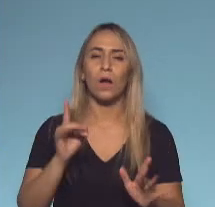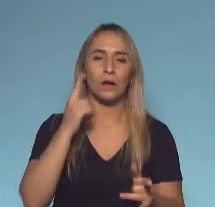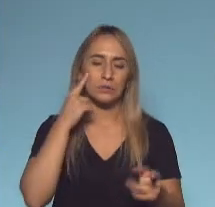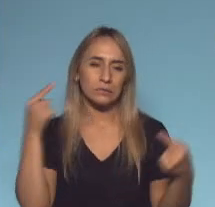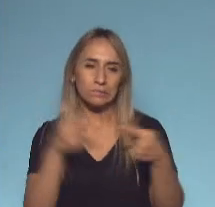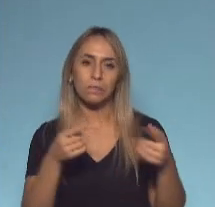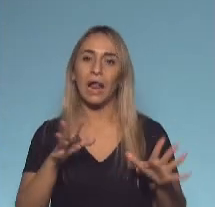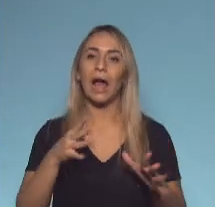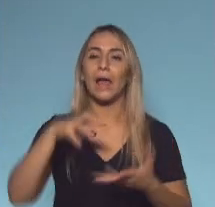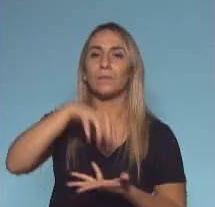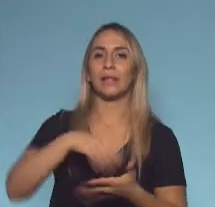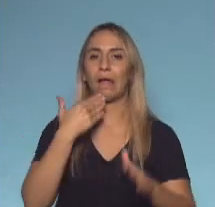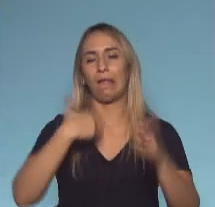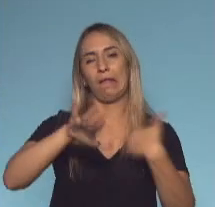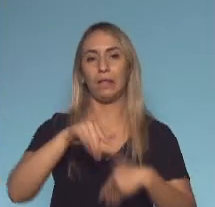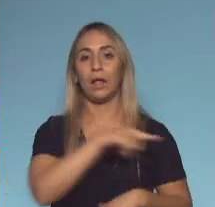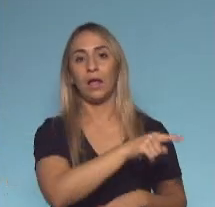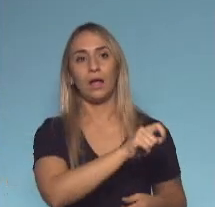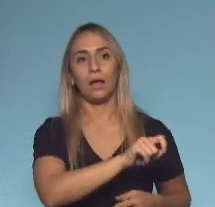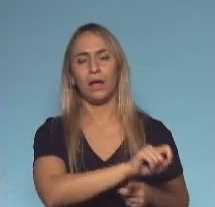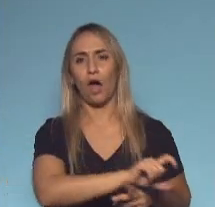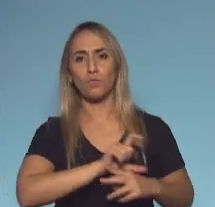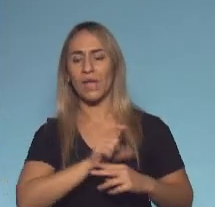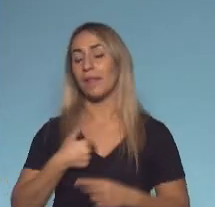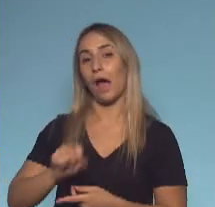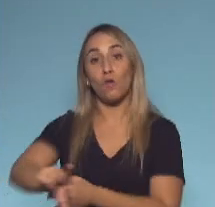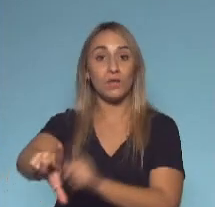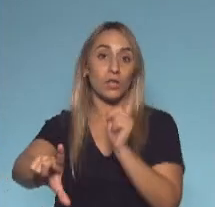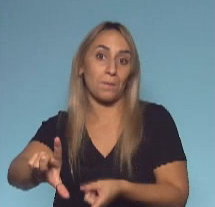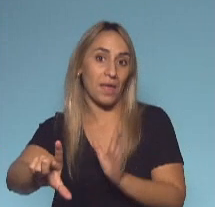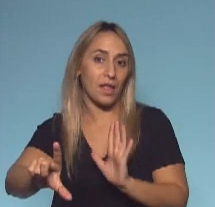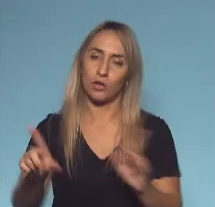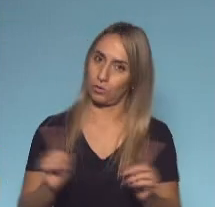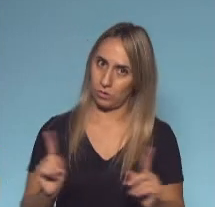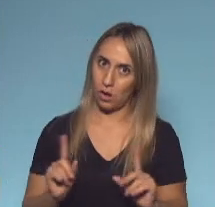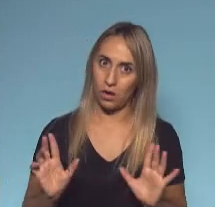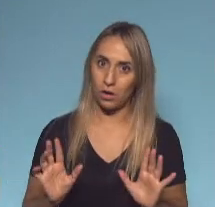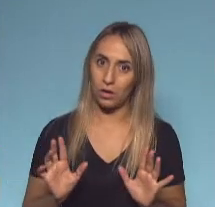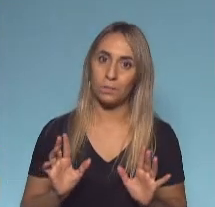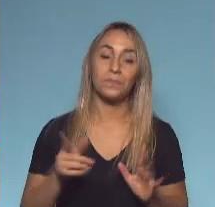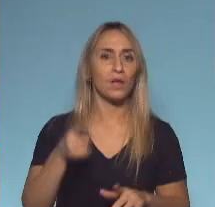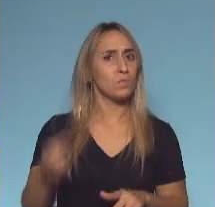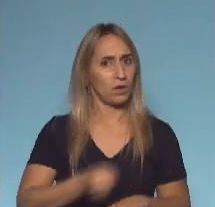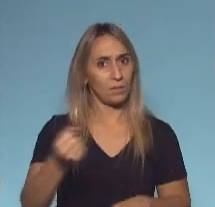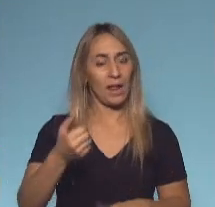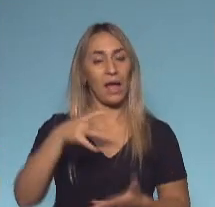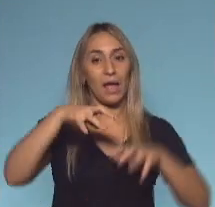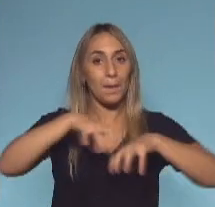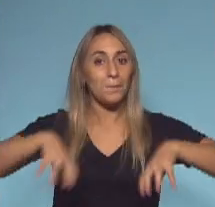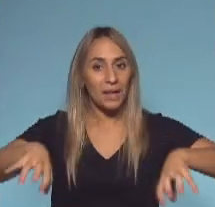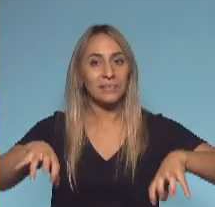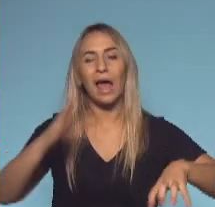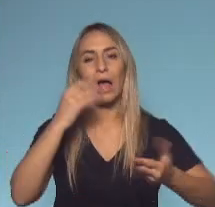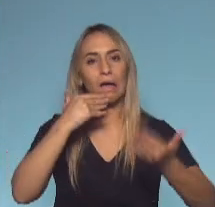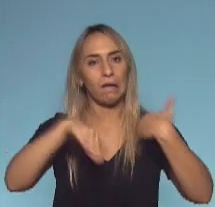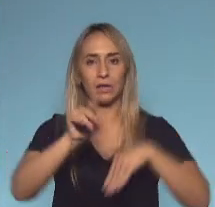no tengas la excusa después de que te aumentan por detrás para que vos lo tengas que trasladar. Eso también es importante para que las empresas no tengan margen,